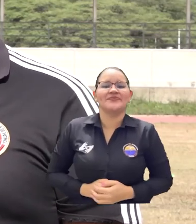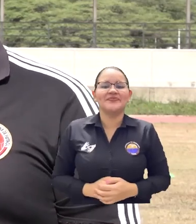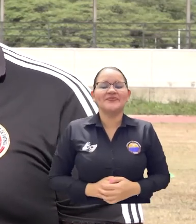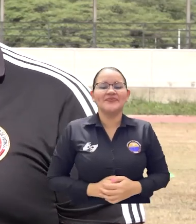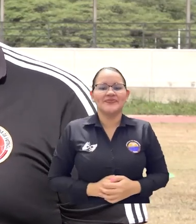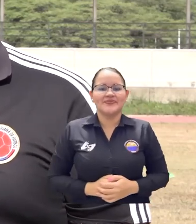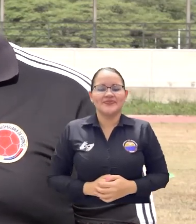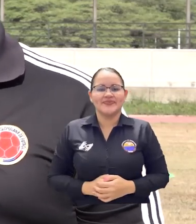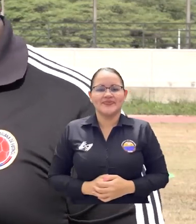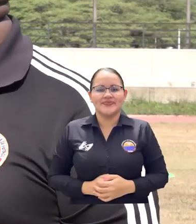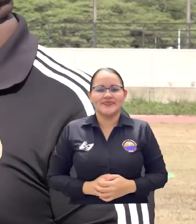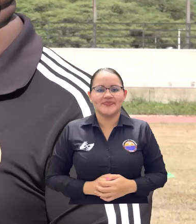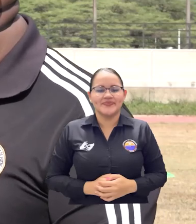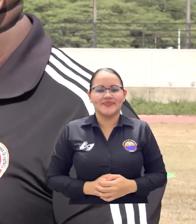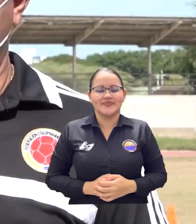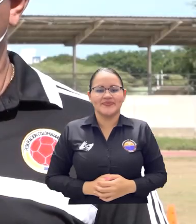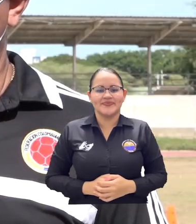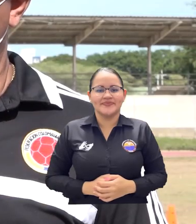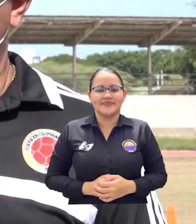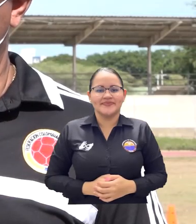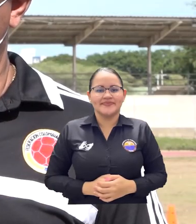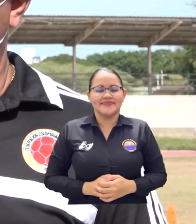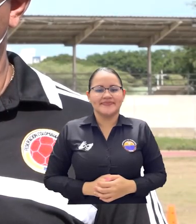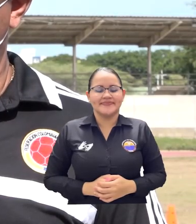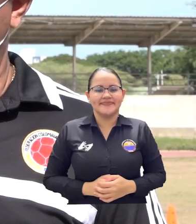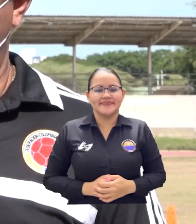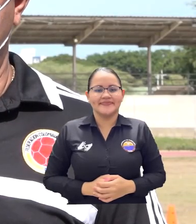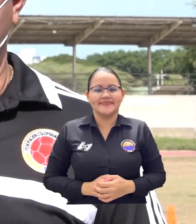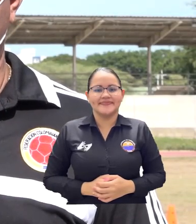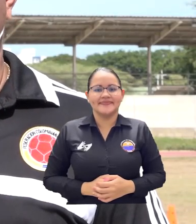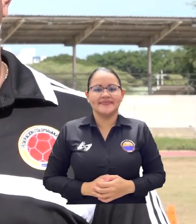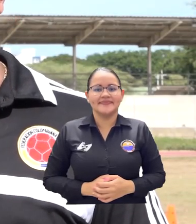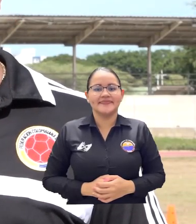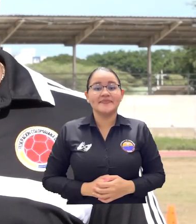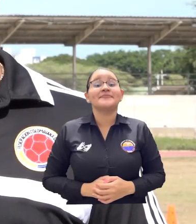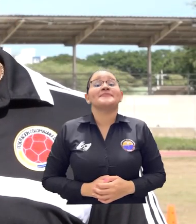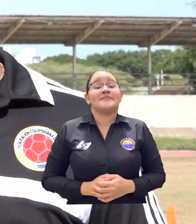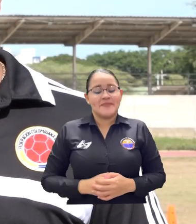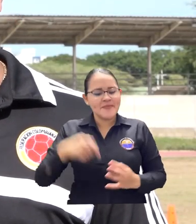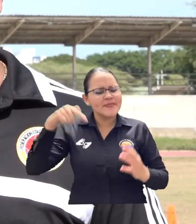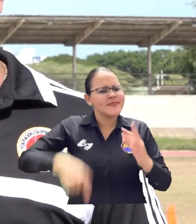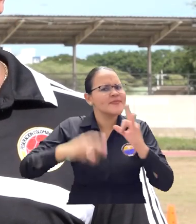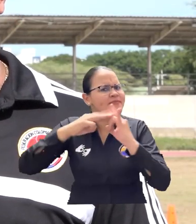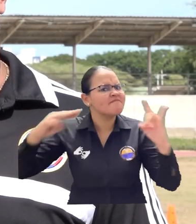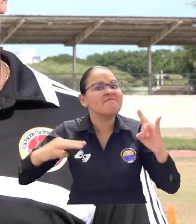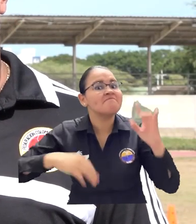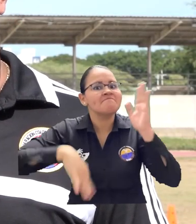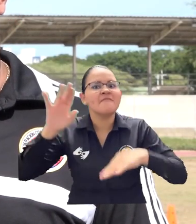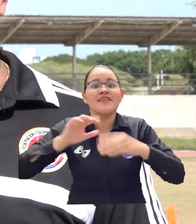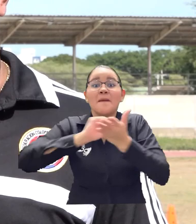física de esta gran magnitud. Agradecido siempre con el apoyo permanente